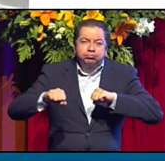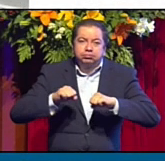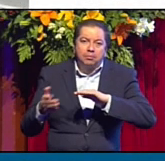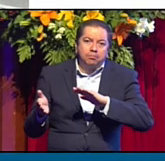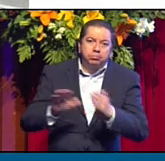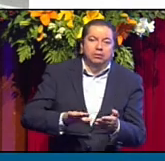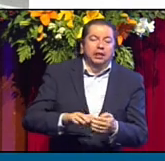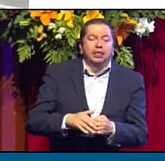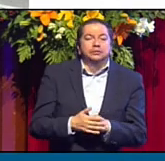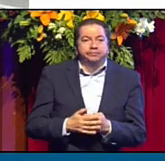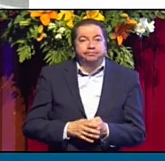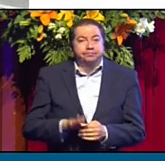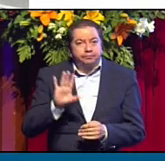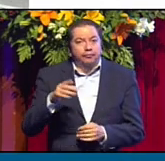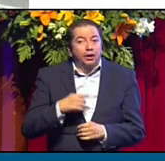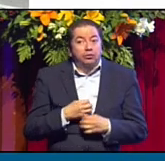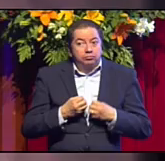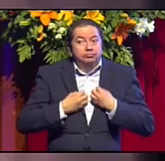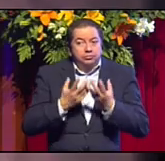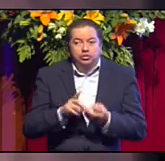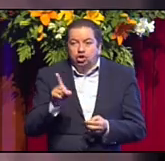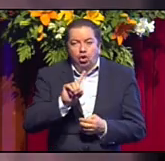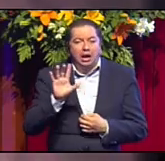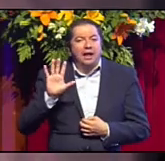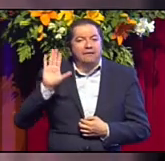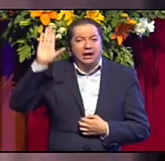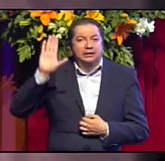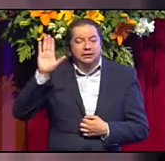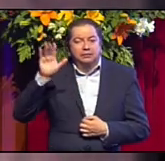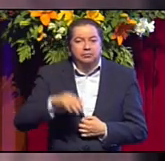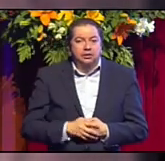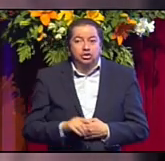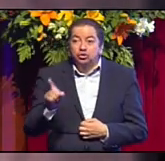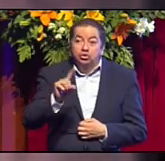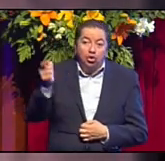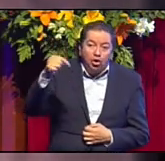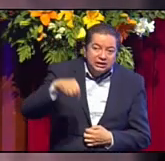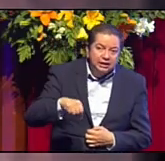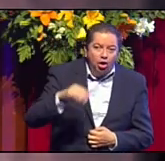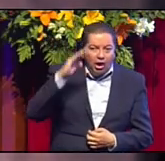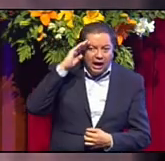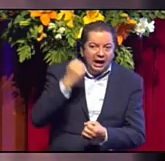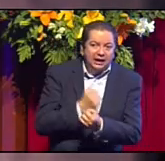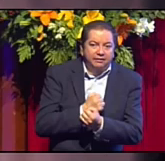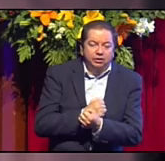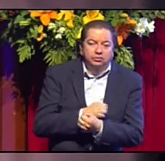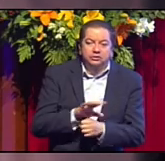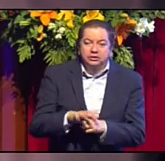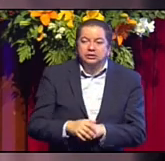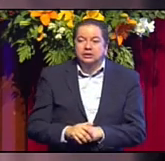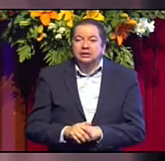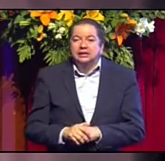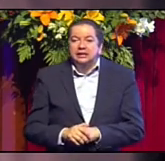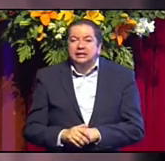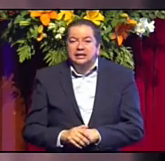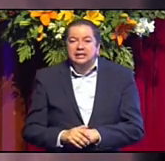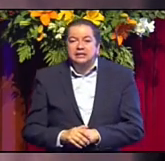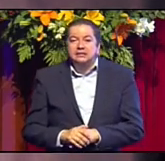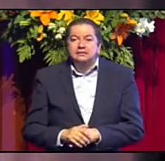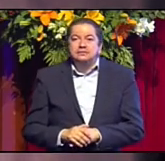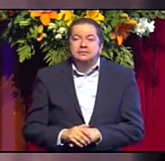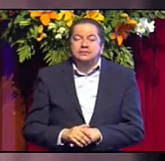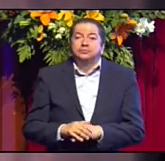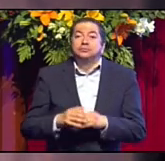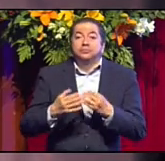dijimos que íbamos a ser sinceros. No le voy a pedir que levanten la mano. No ha llegado Carabinero porque estaba en un procedimiento. El mayor tenía comprometido su visita, pero nos